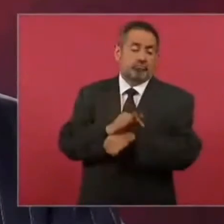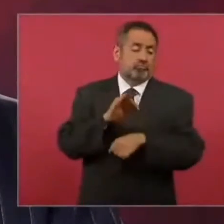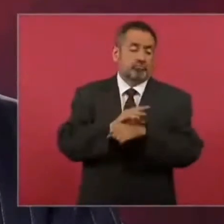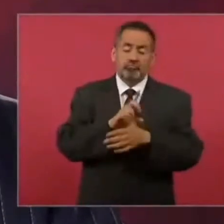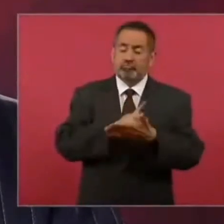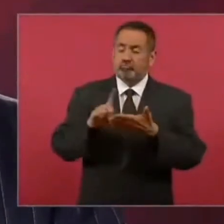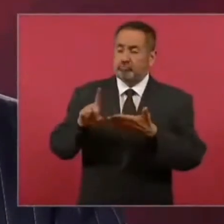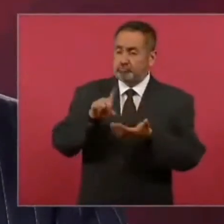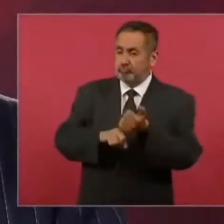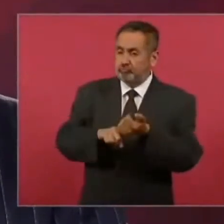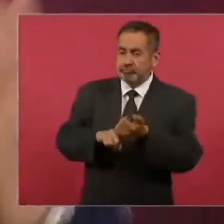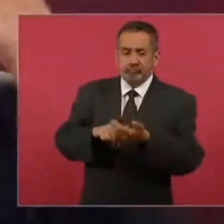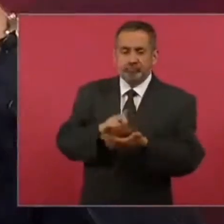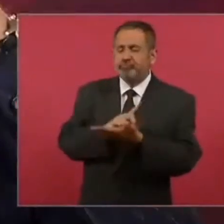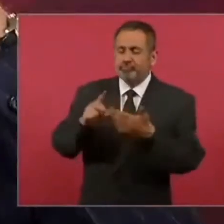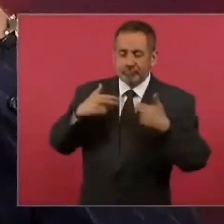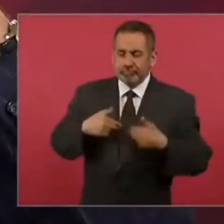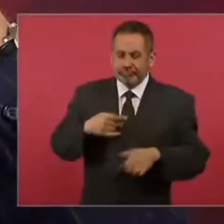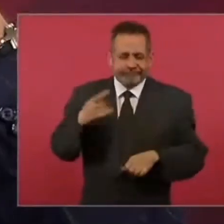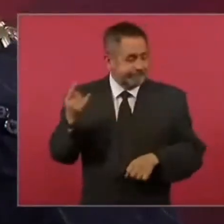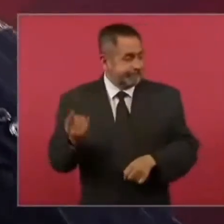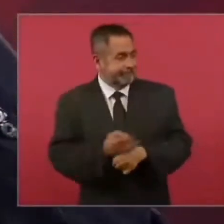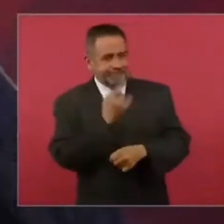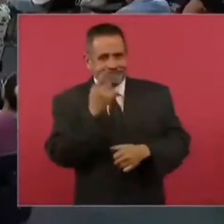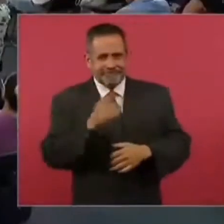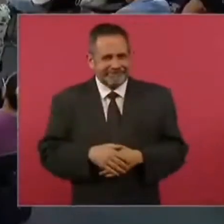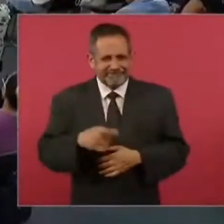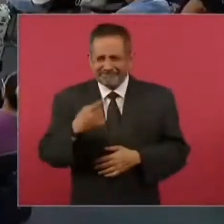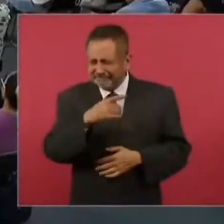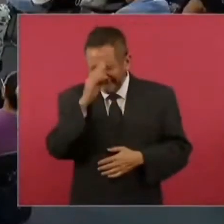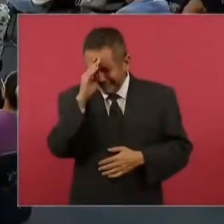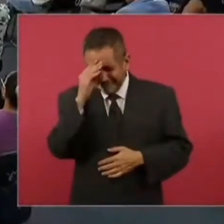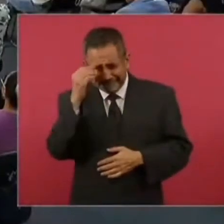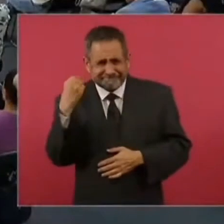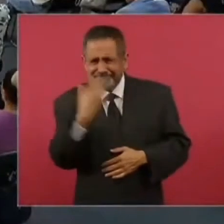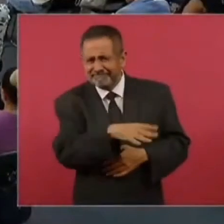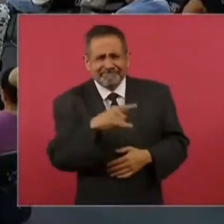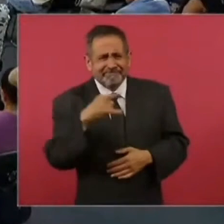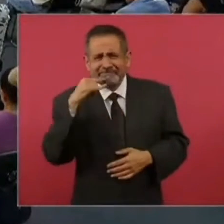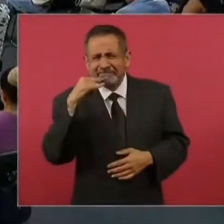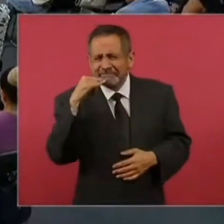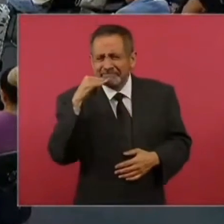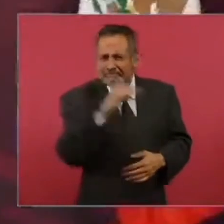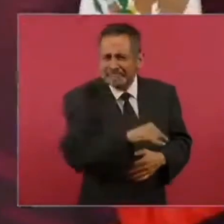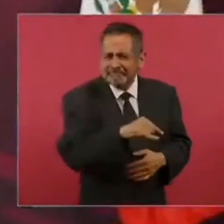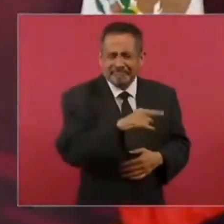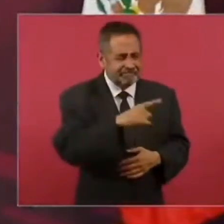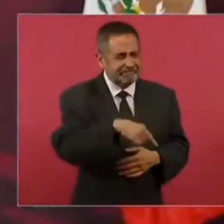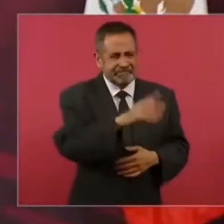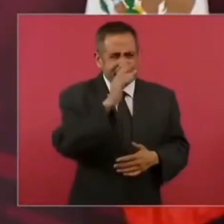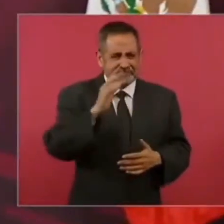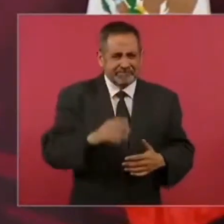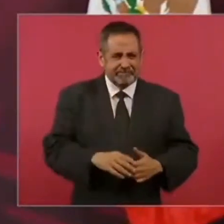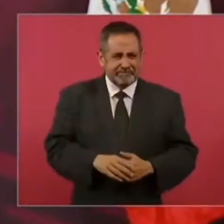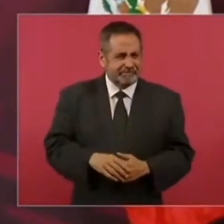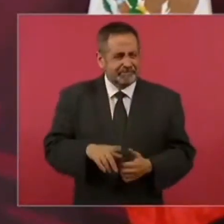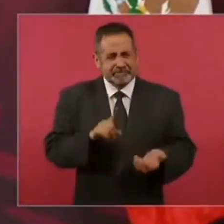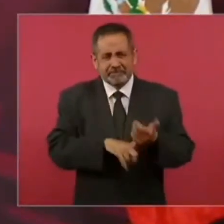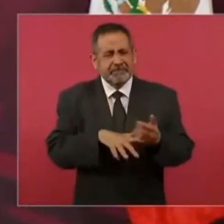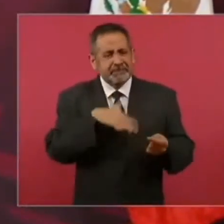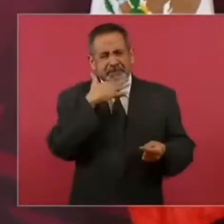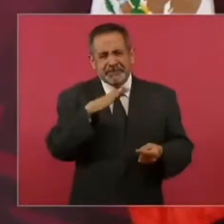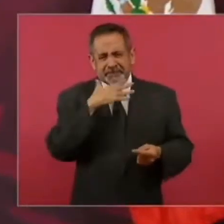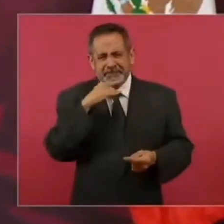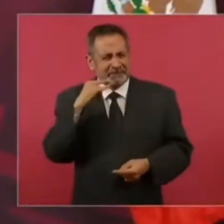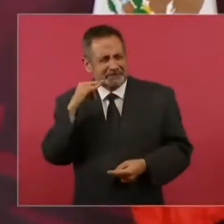humanos. Por eso son unos reverendos, hipócritas, además de